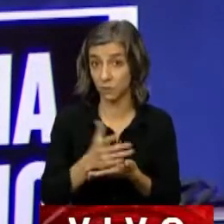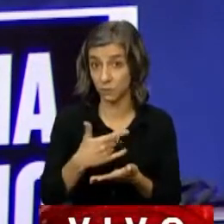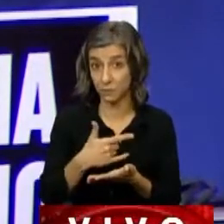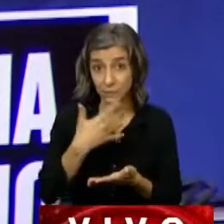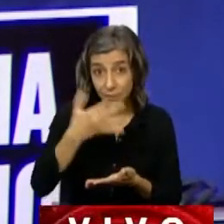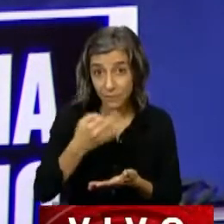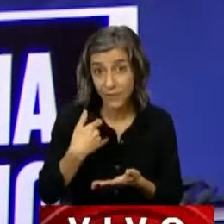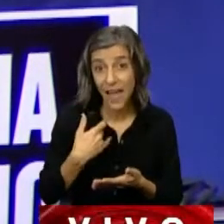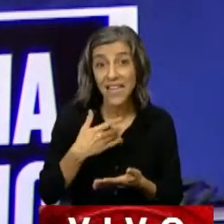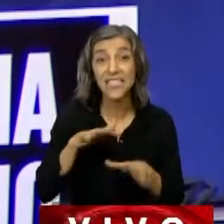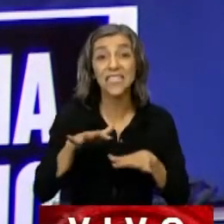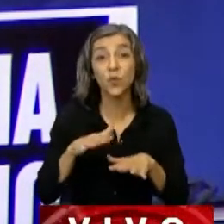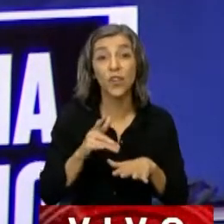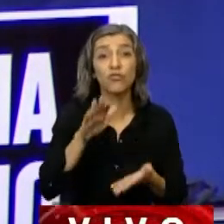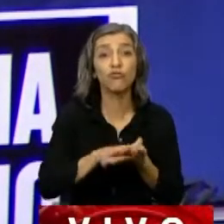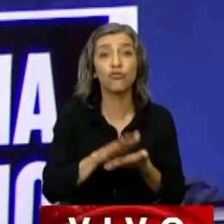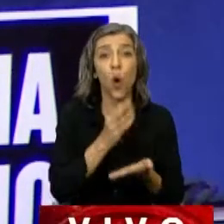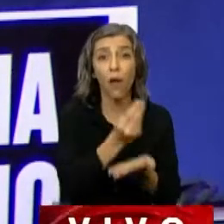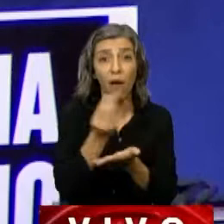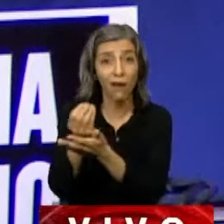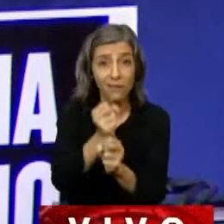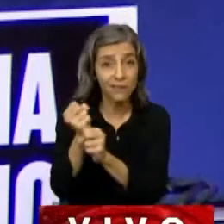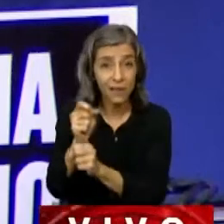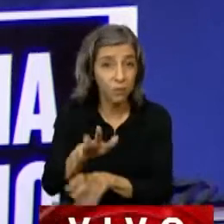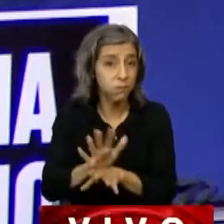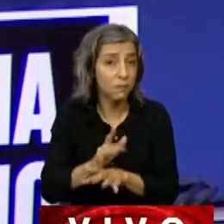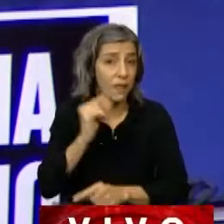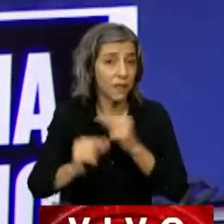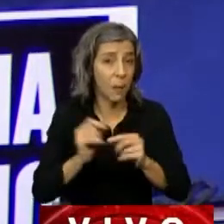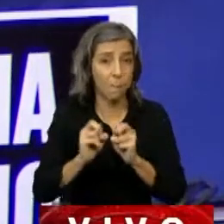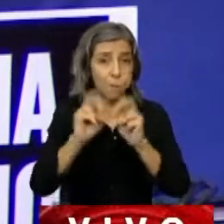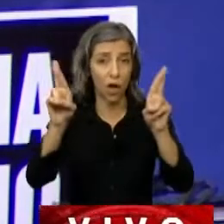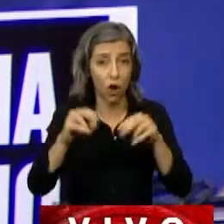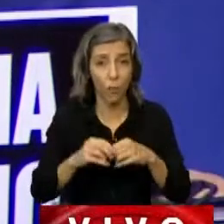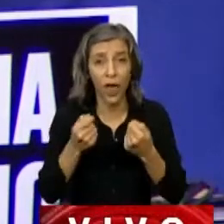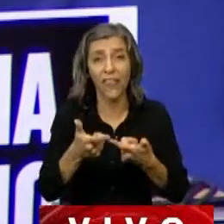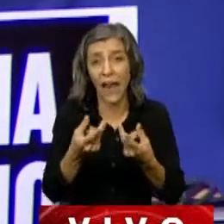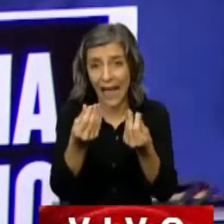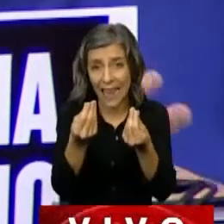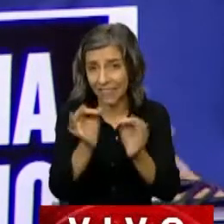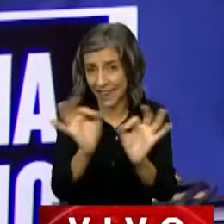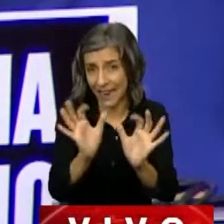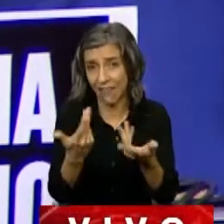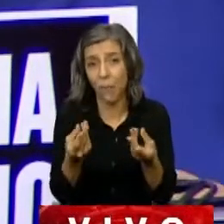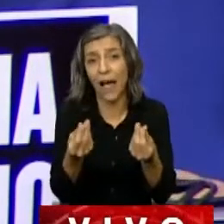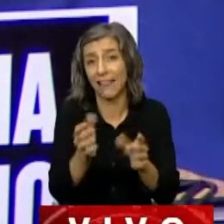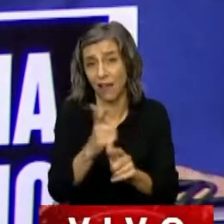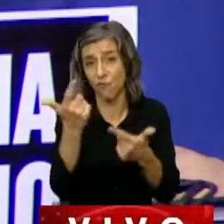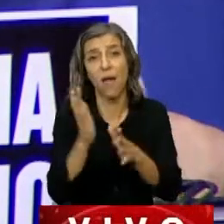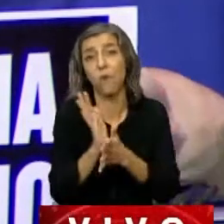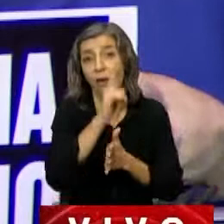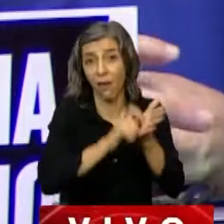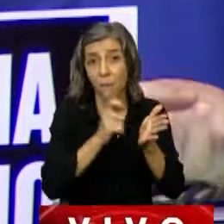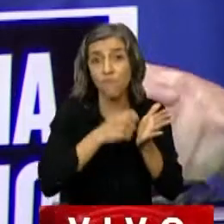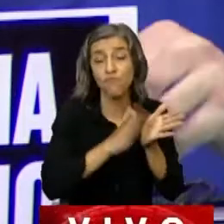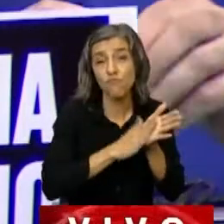empleo empeora. Empeora en cuanto a su calidad. Y lo único que aumenta es la no registración